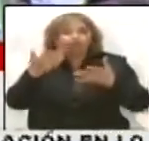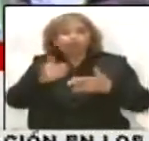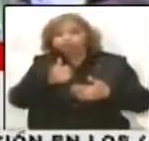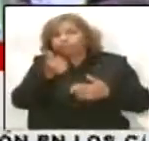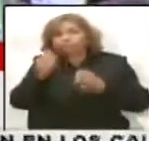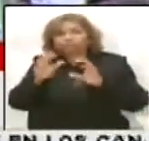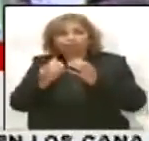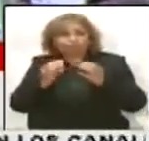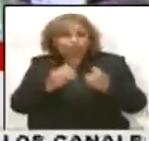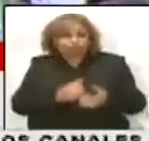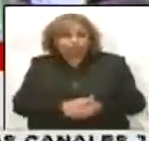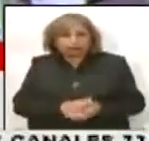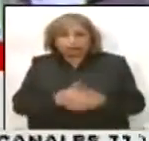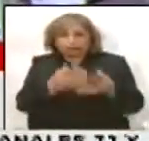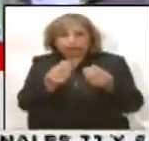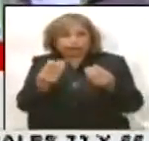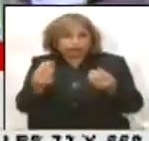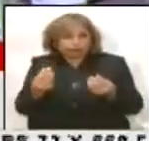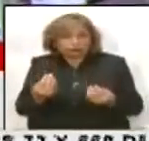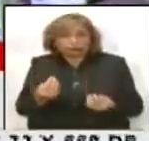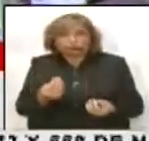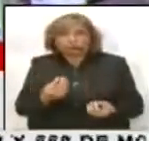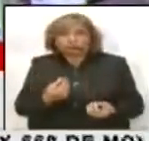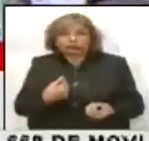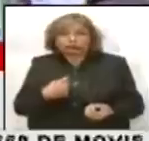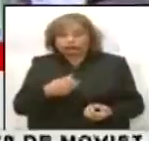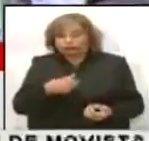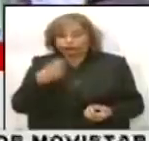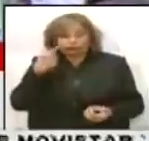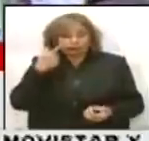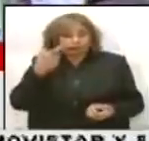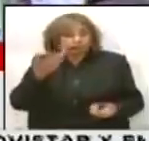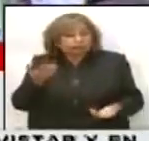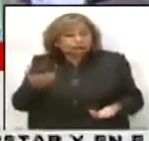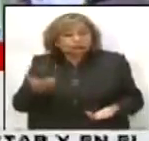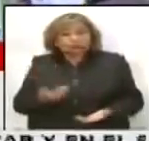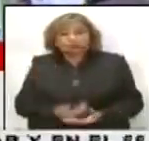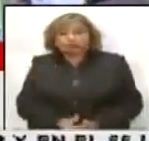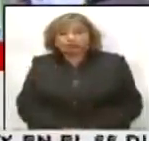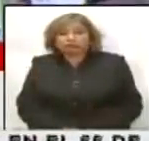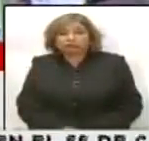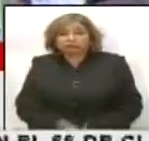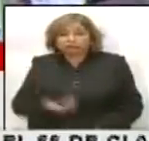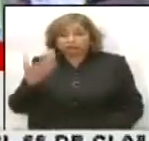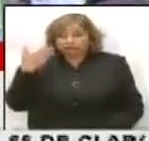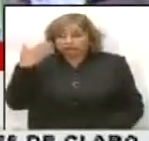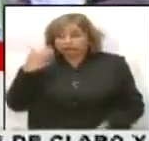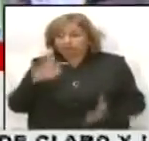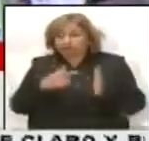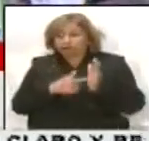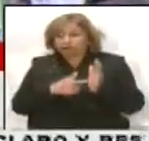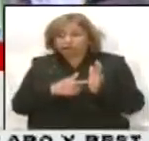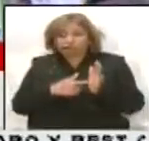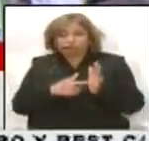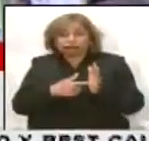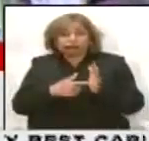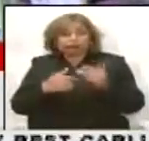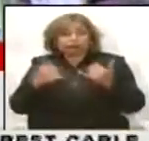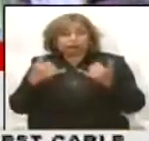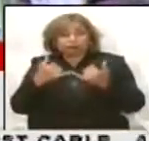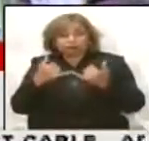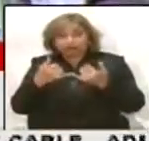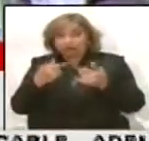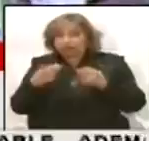Yo lastimosamente, como muchos ciudadanos en el país, nos enteramos pues de este señalamiento por las redes